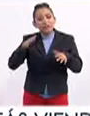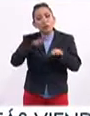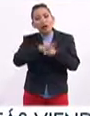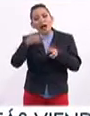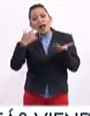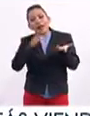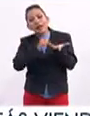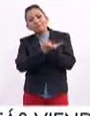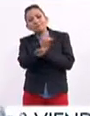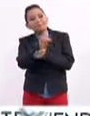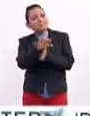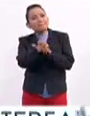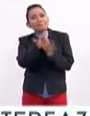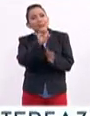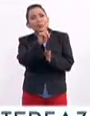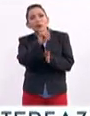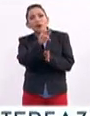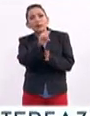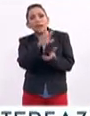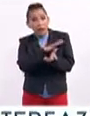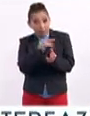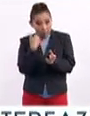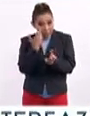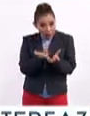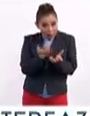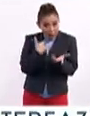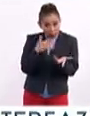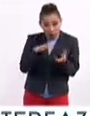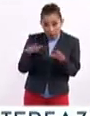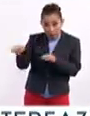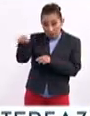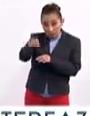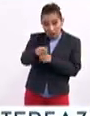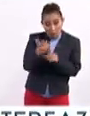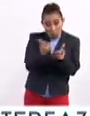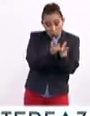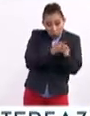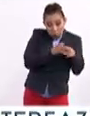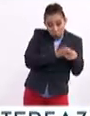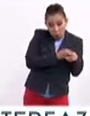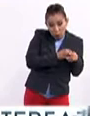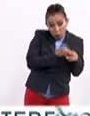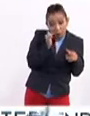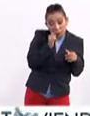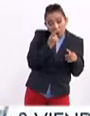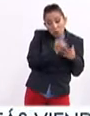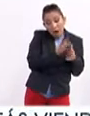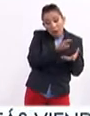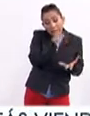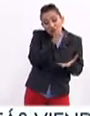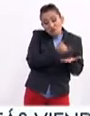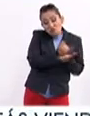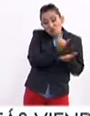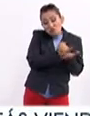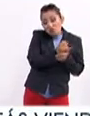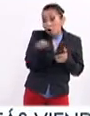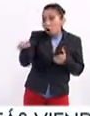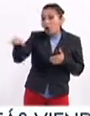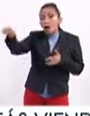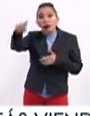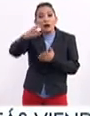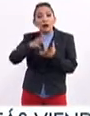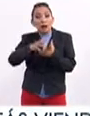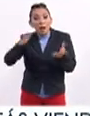tipo de democracia se quiere, si es una democracia formal o plebiscitaria, donde simple las mayorías decidan, o aquellas donde